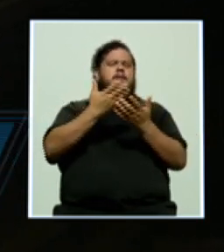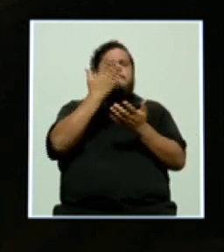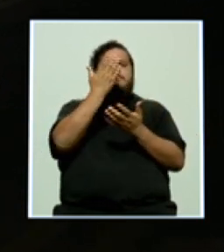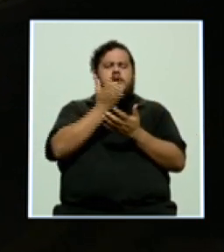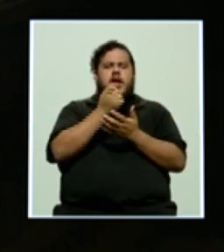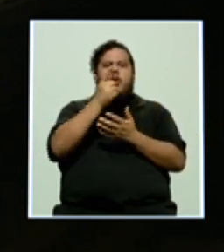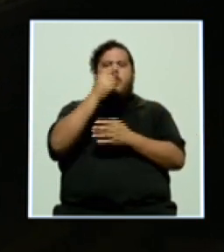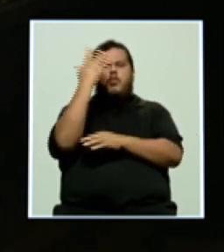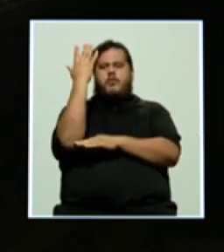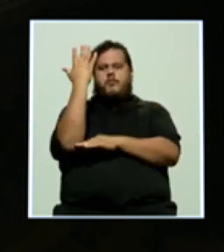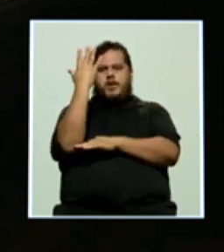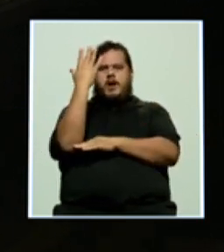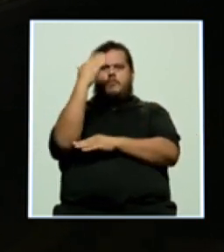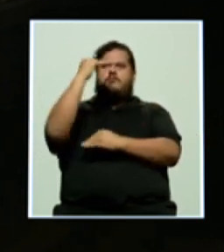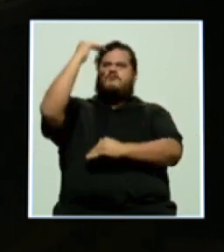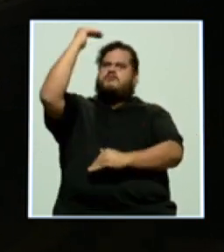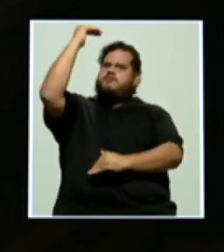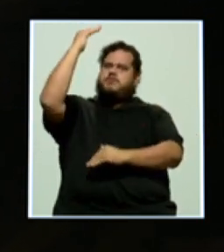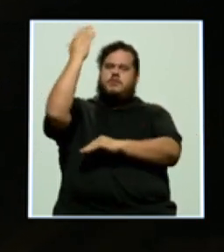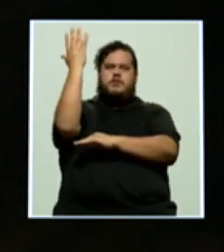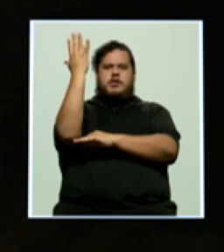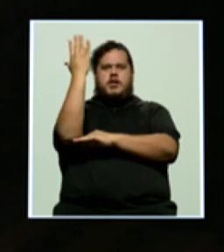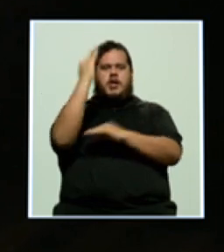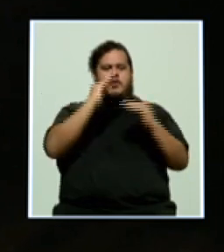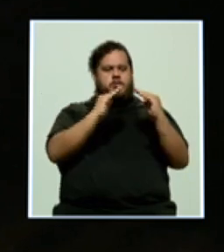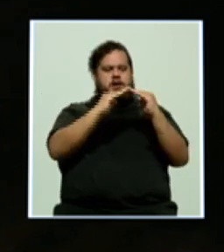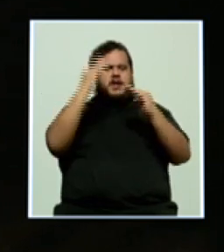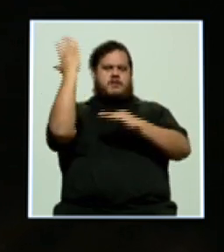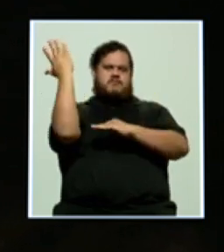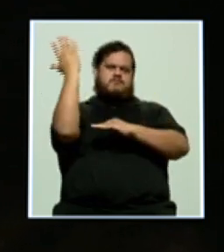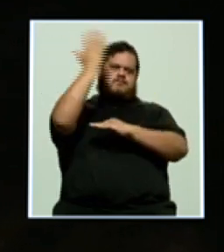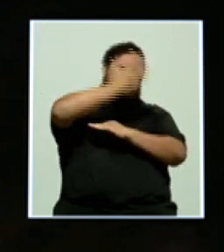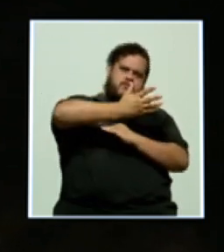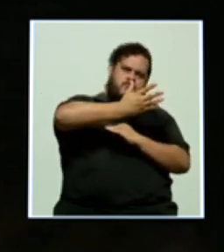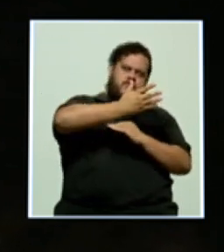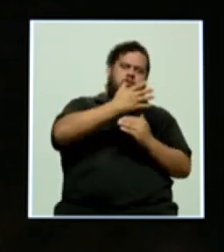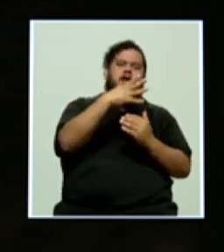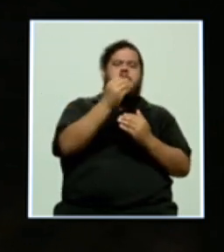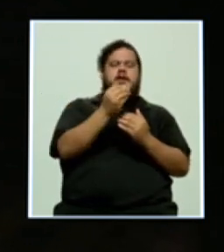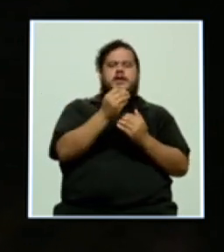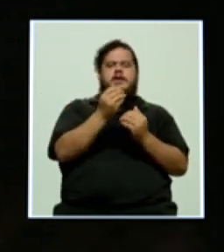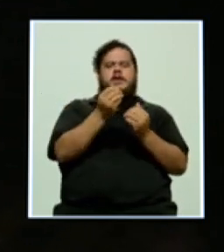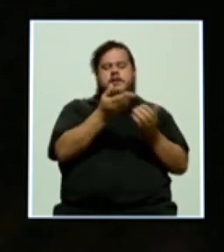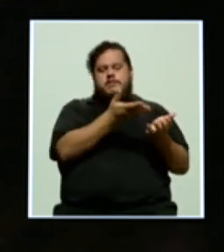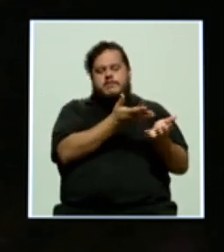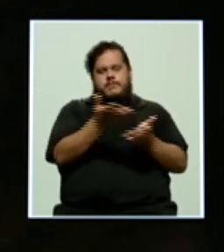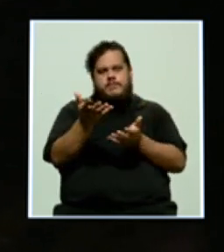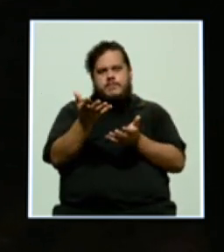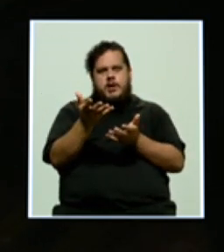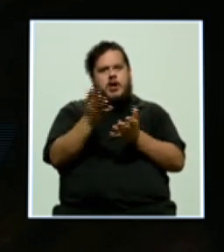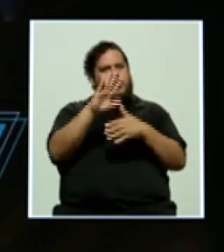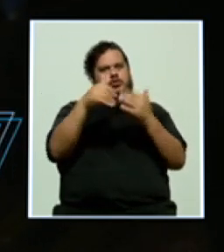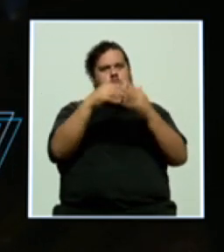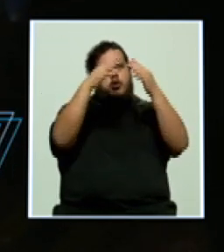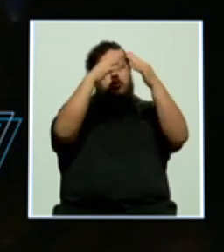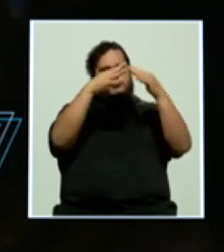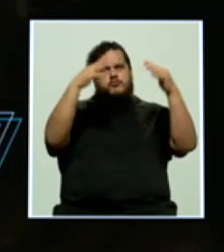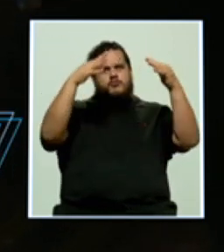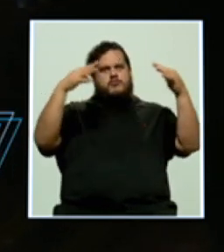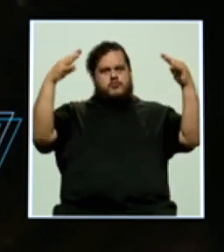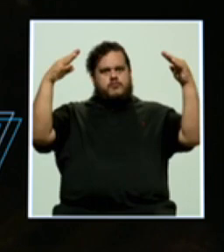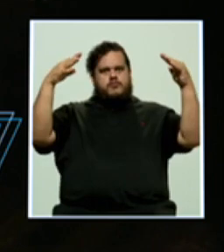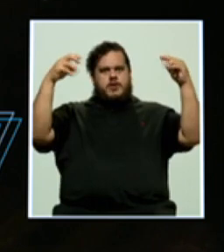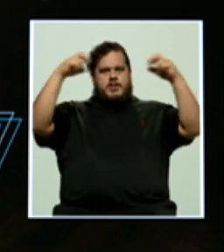un árbol bastante grande cayó sobre una vivienda y consigo arrastró el tendido eléctrico,